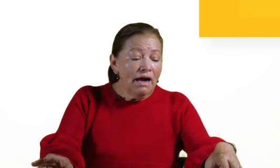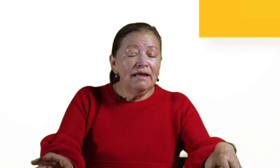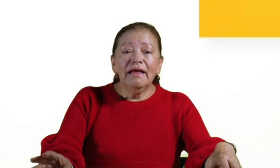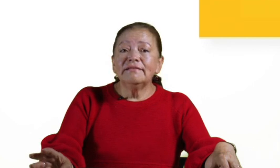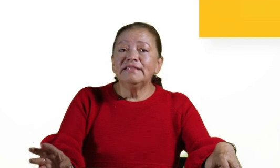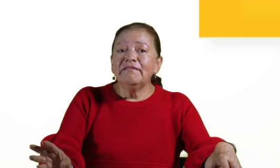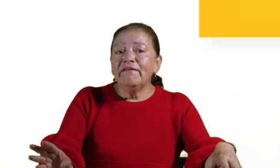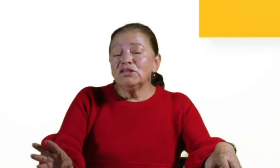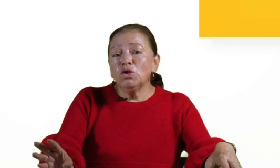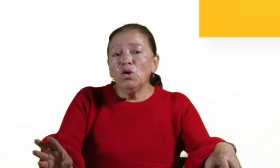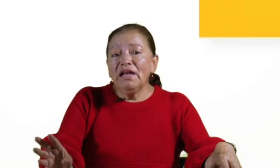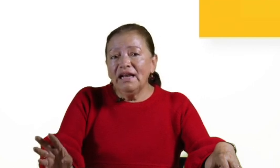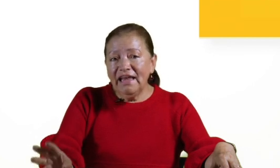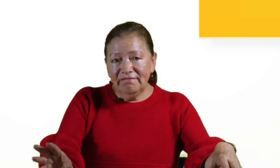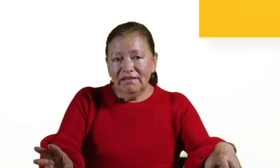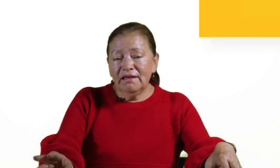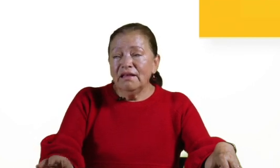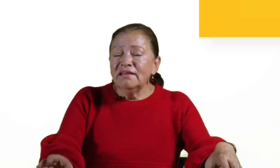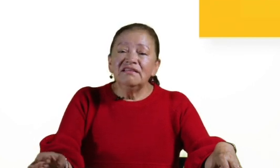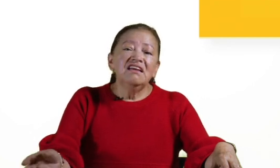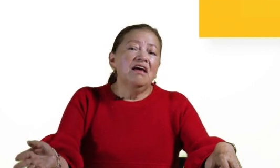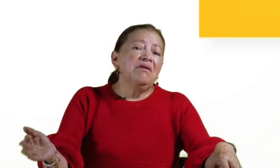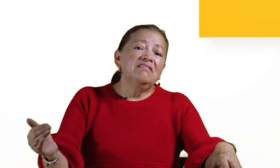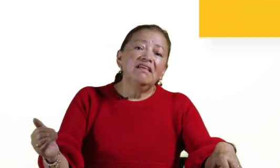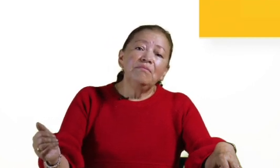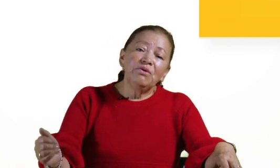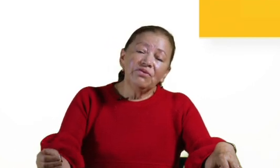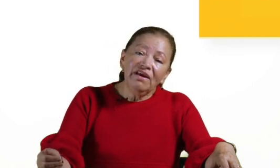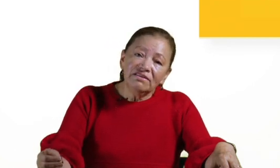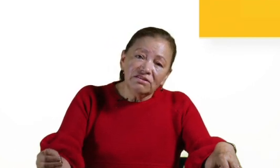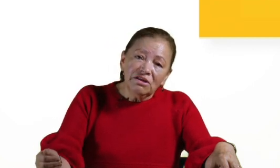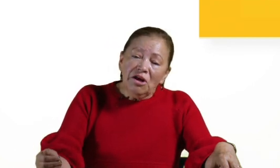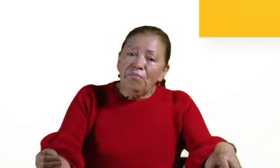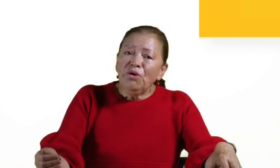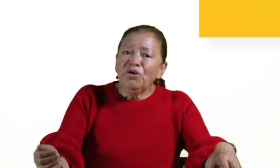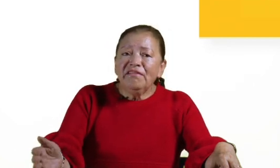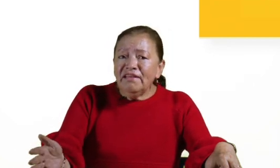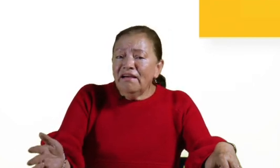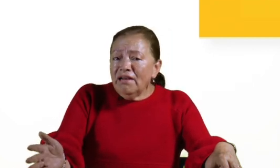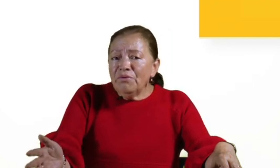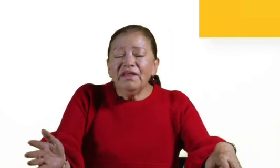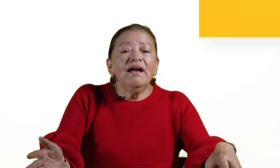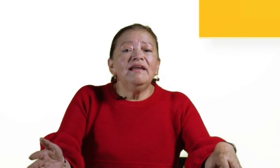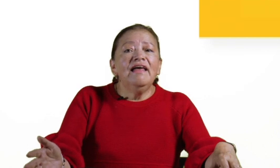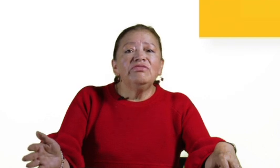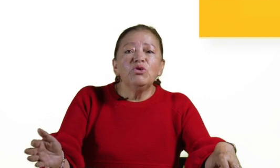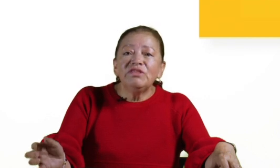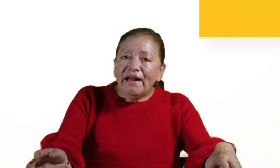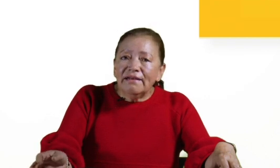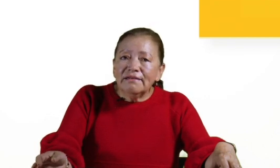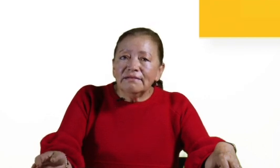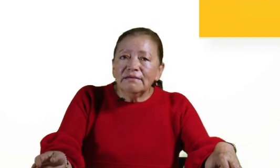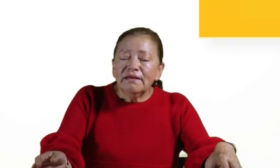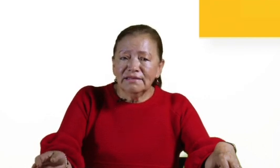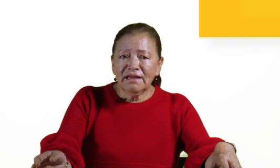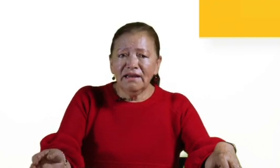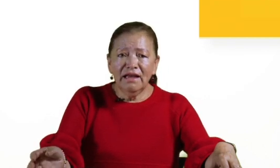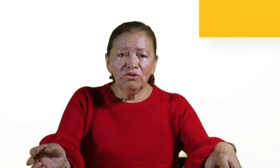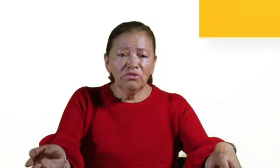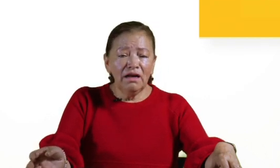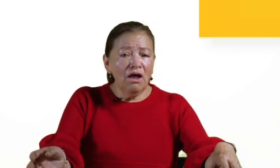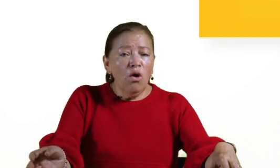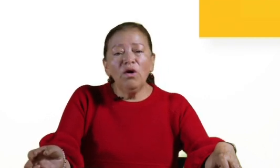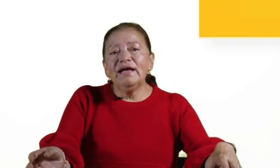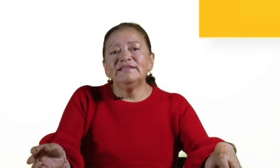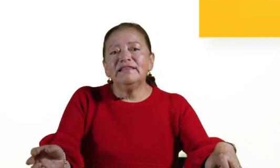principio, calidad se hablaba solo del cliente, seguidamente de procesos, pero hoy en día hablamos de calidad total. ¿Qué es